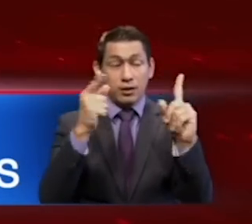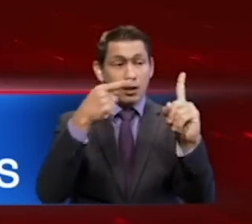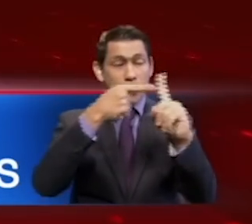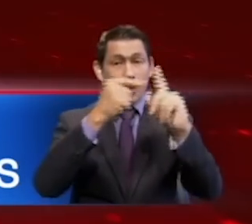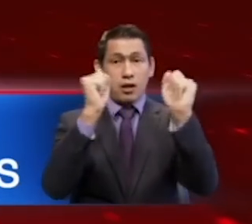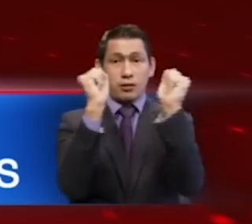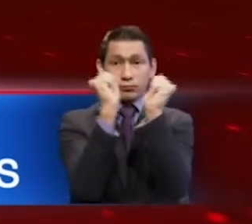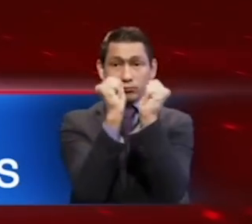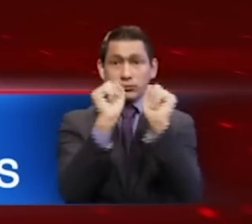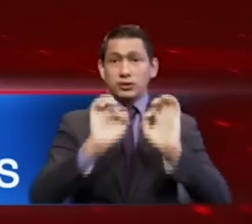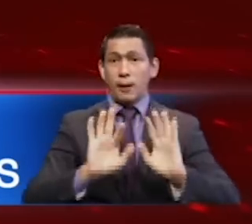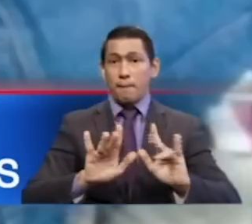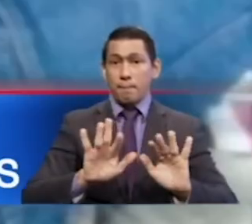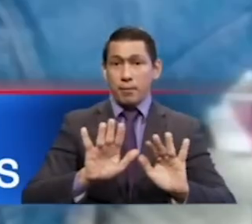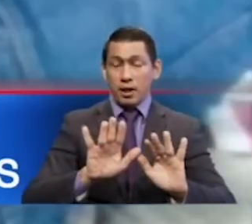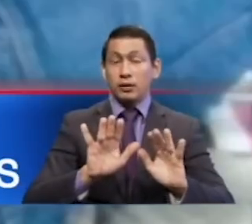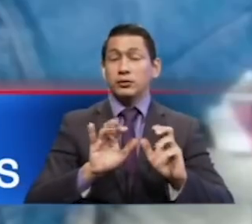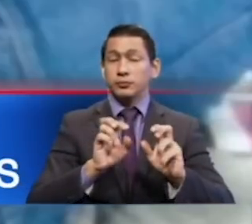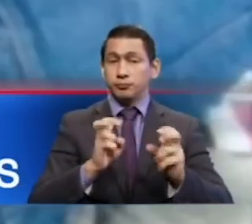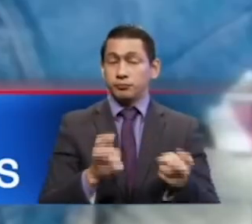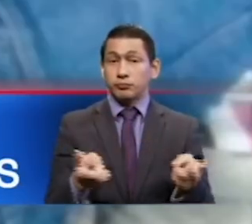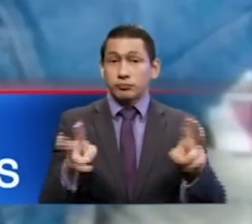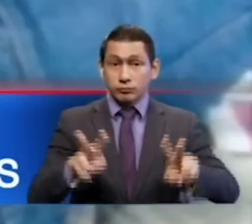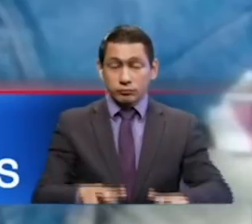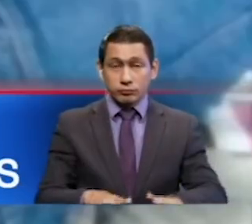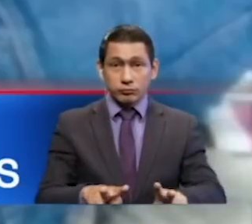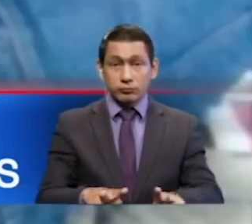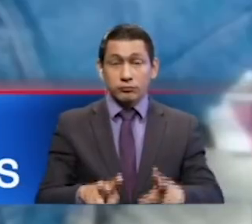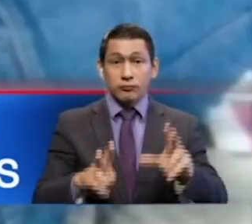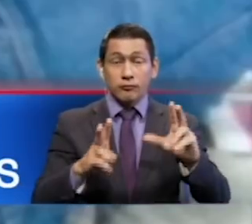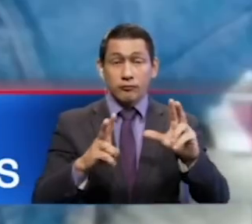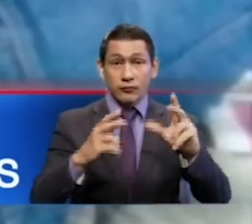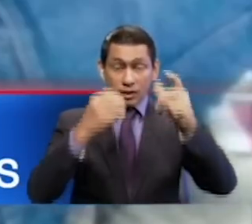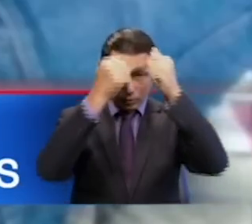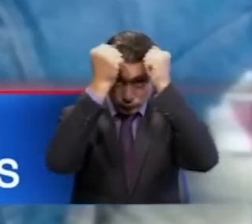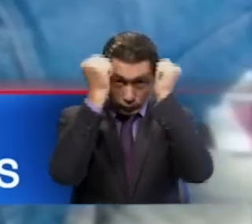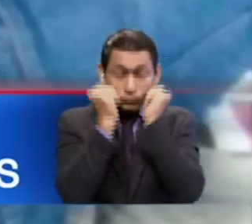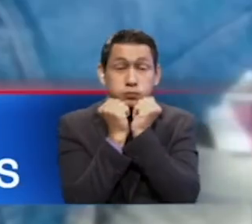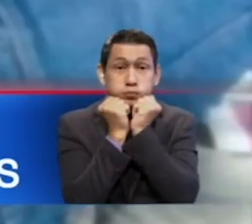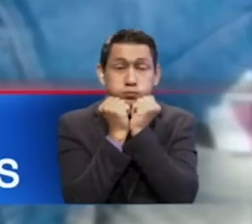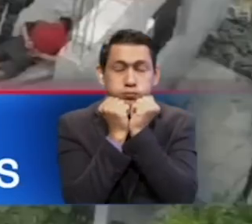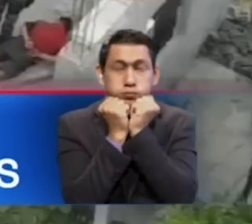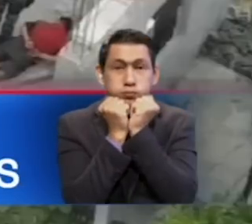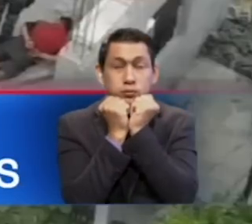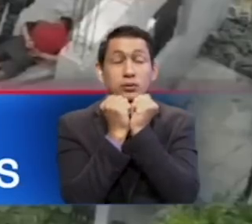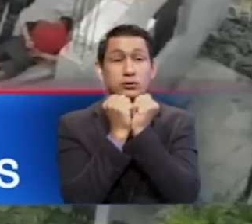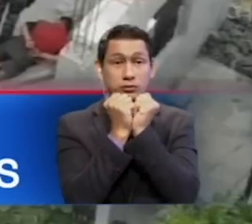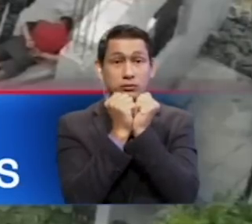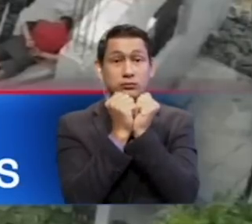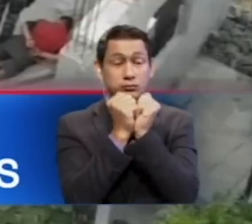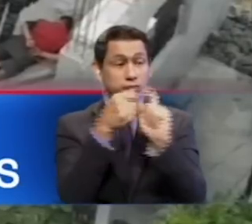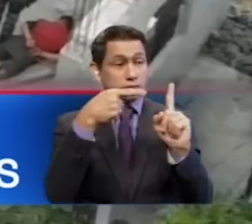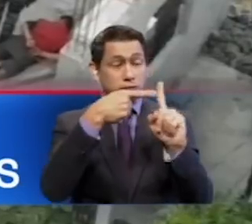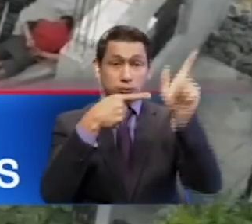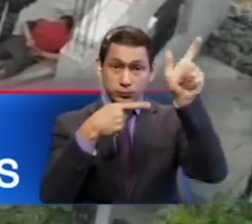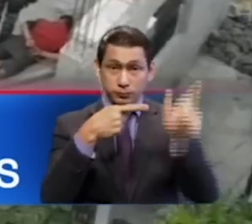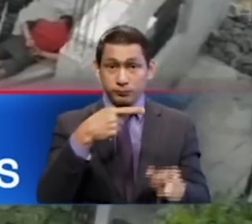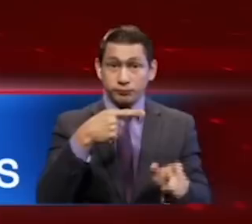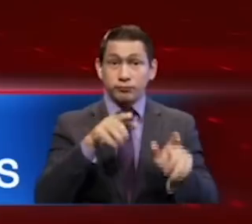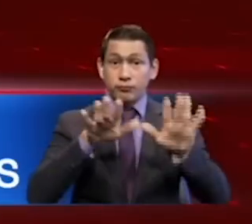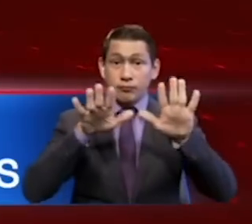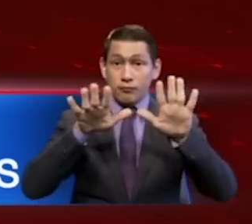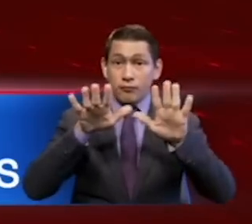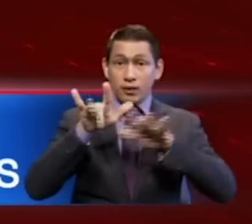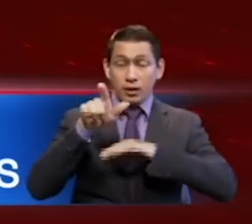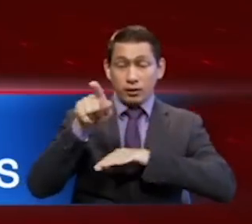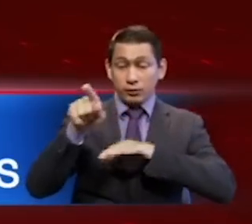amarrado los pies y las manos y además le tenían tapada la cabeza con una camiseta. Durante la redada policial